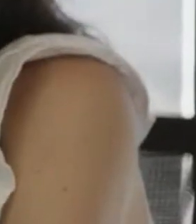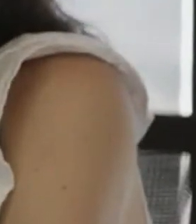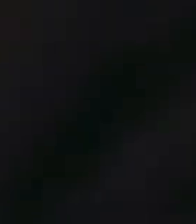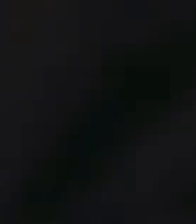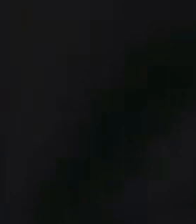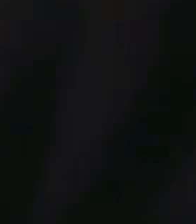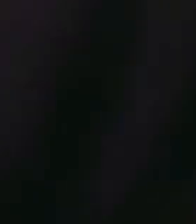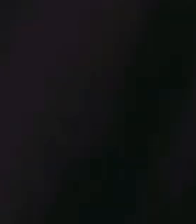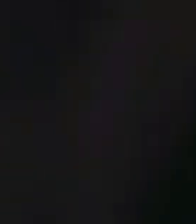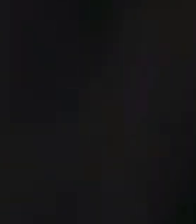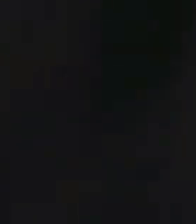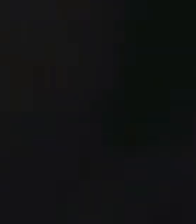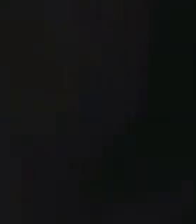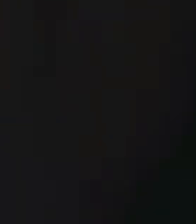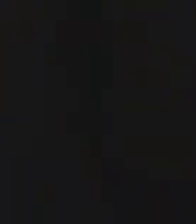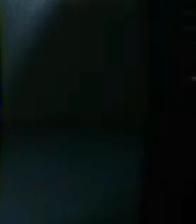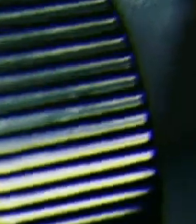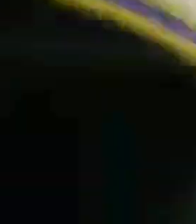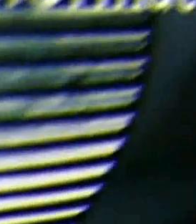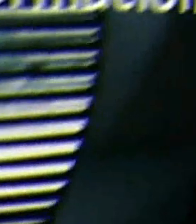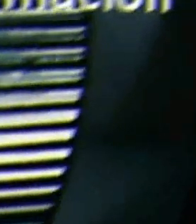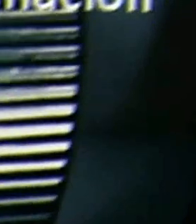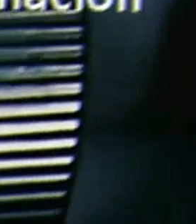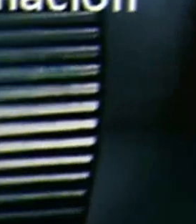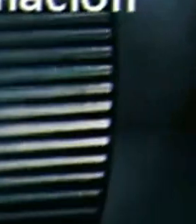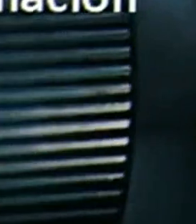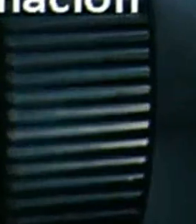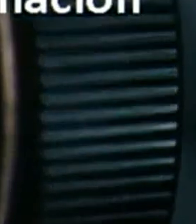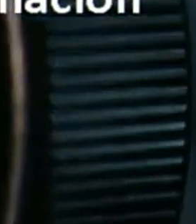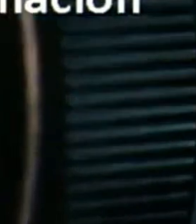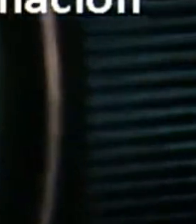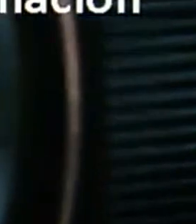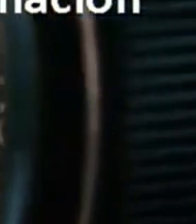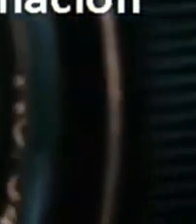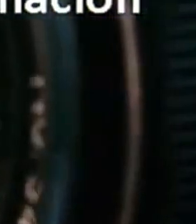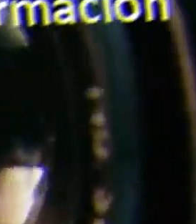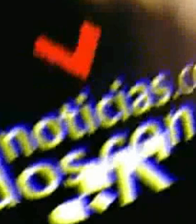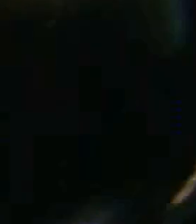canal de YouTube. En TF Noticias estamos comprometidos con la información.